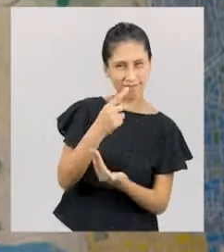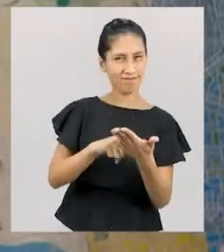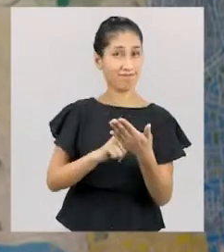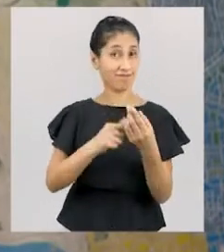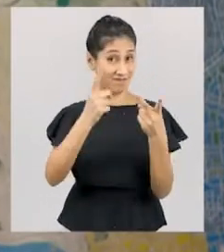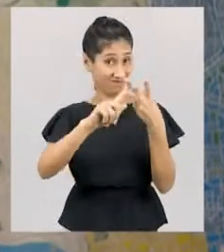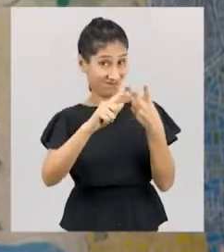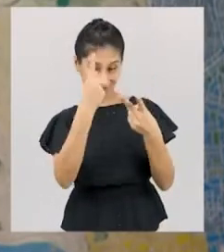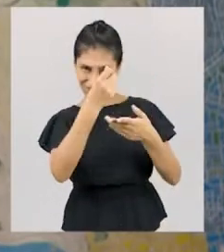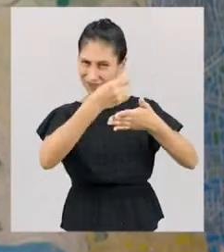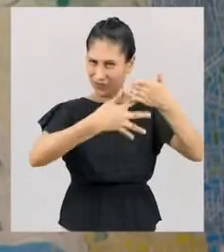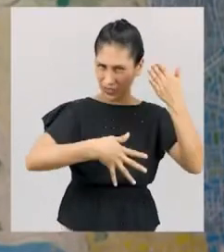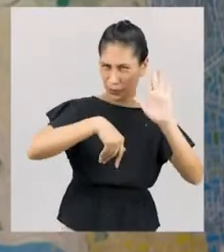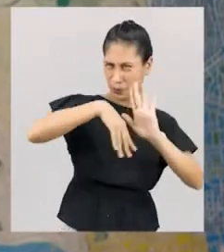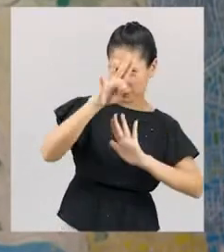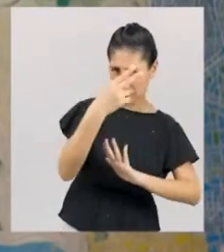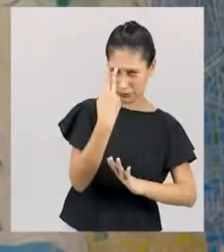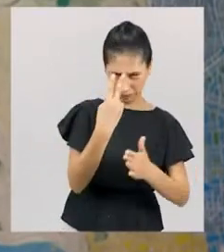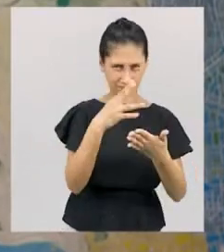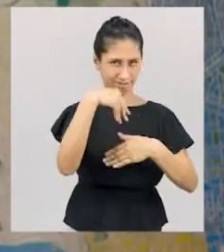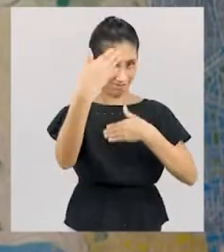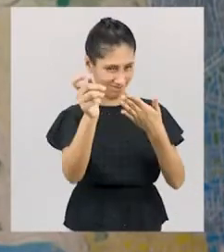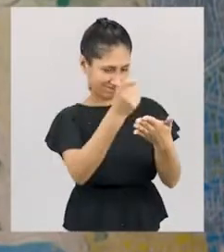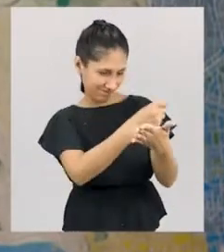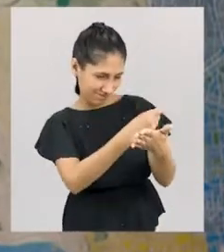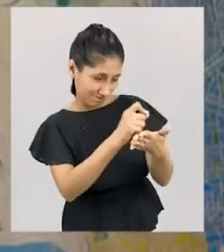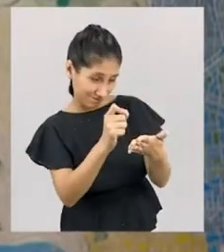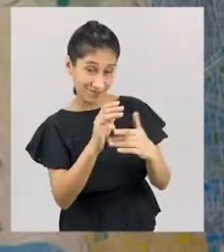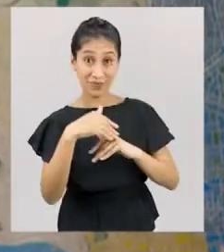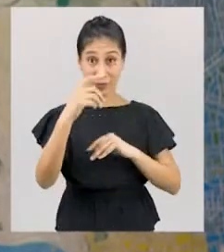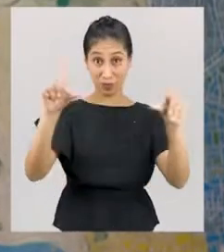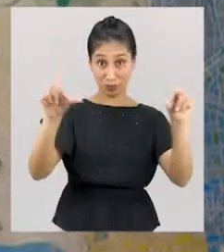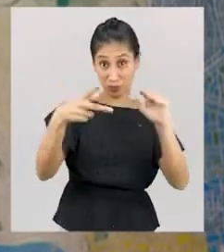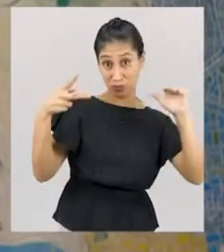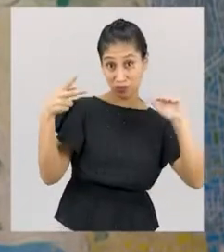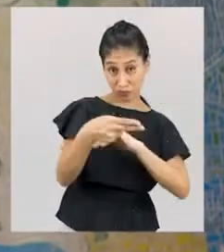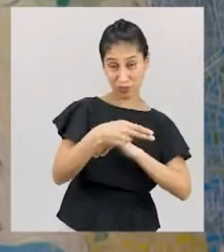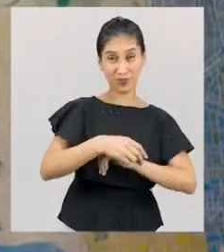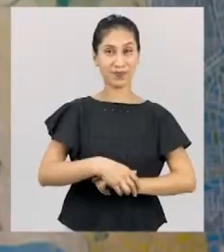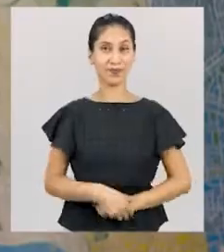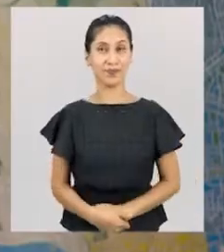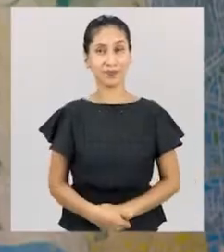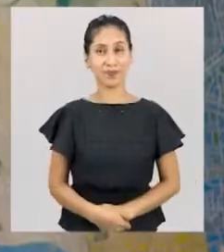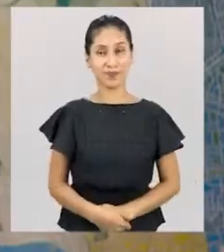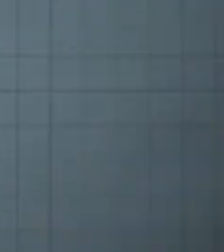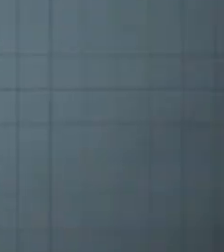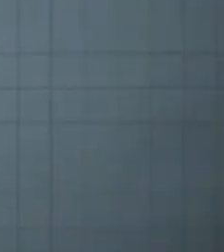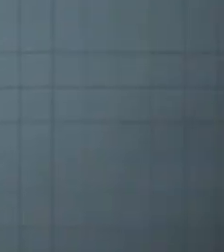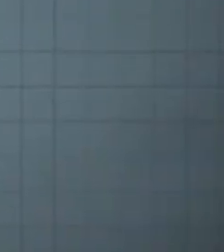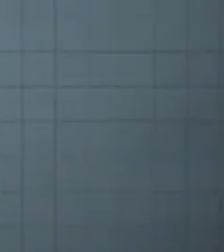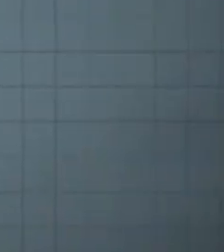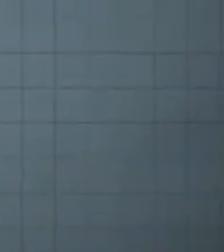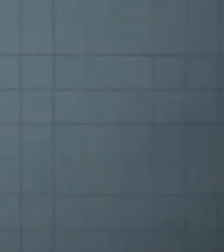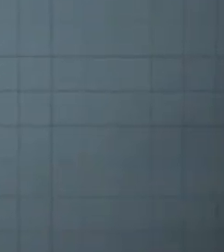observación. Vamos a ver un texto más y resolvemos nuestras dudas. Nos vamos a una pausa. No se muevan.